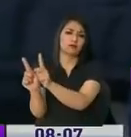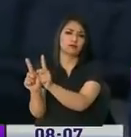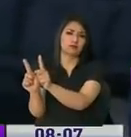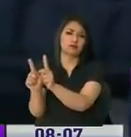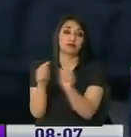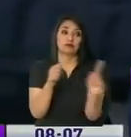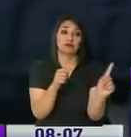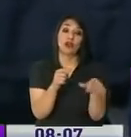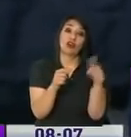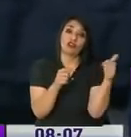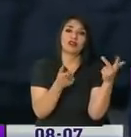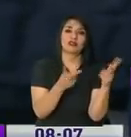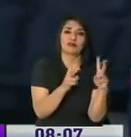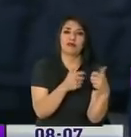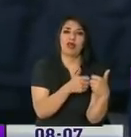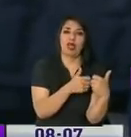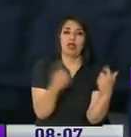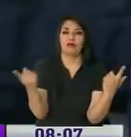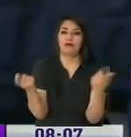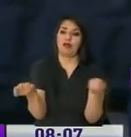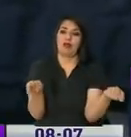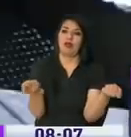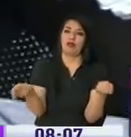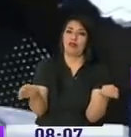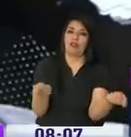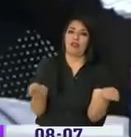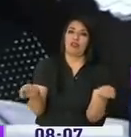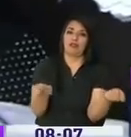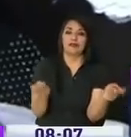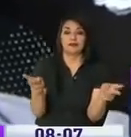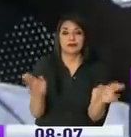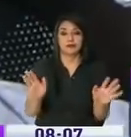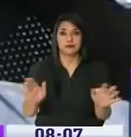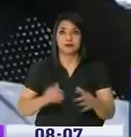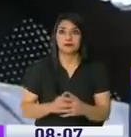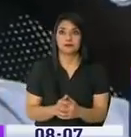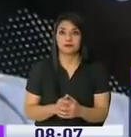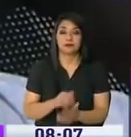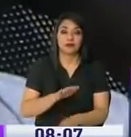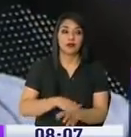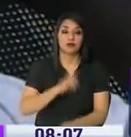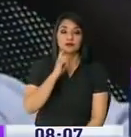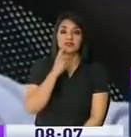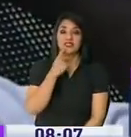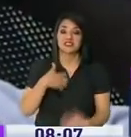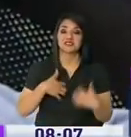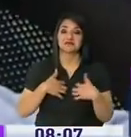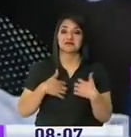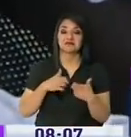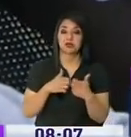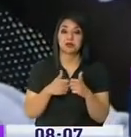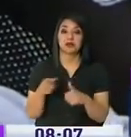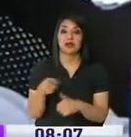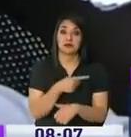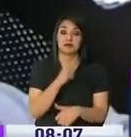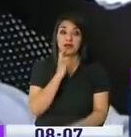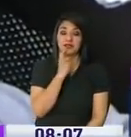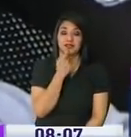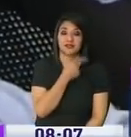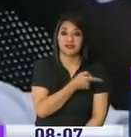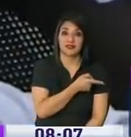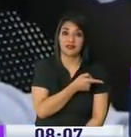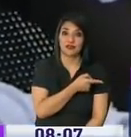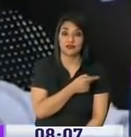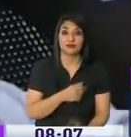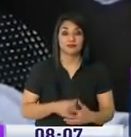con la otra chica así dicen que dicen que estas cosas ha sido porque son cosas sentimentales para quedar al